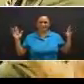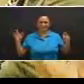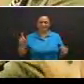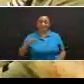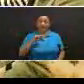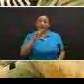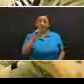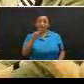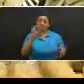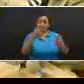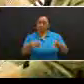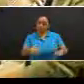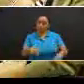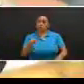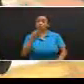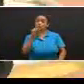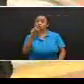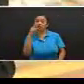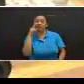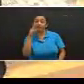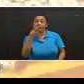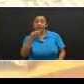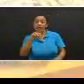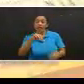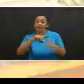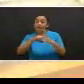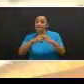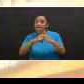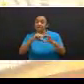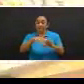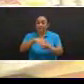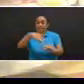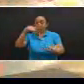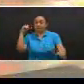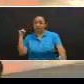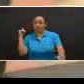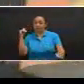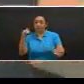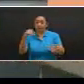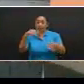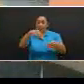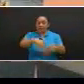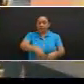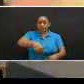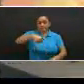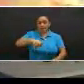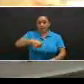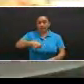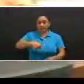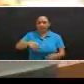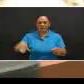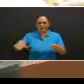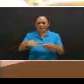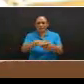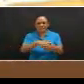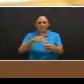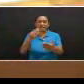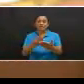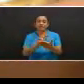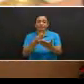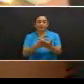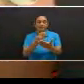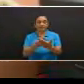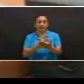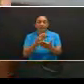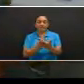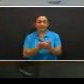Esa gente se mira que comienzan a sacar, llevan dos maletas llenas de Biblia y como que las llevan contaditas porque todos